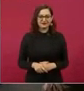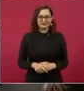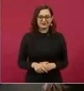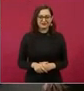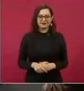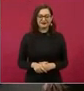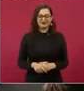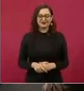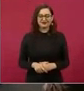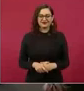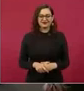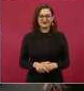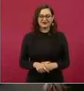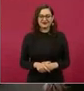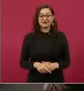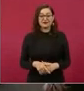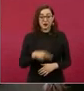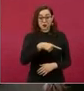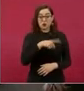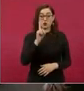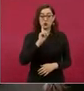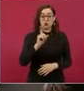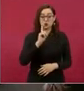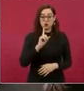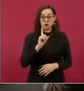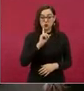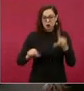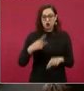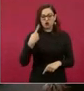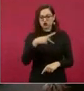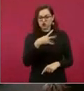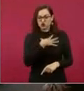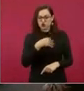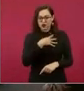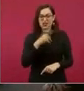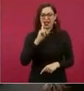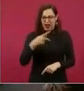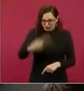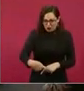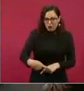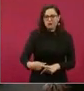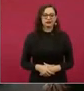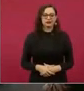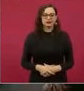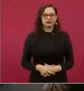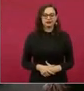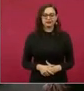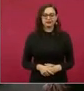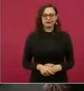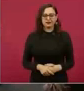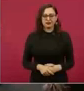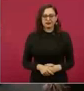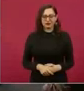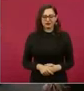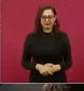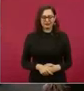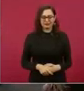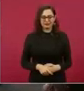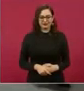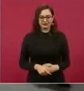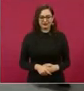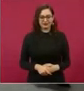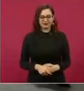hija de México. Es una excelente hija de México. Vale. Sí, sí. Compromiso. Gracias.